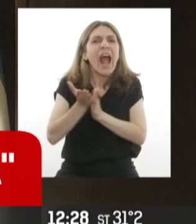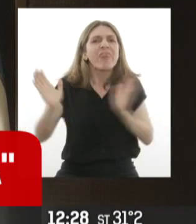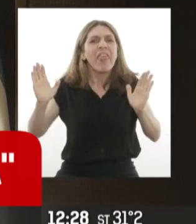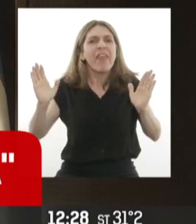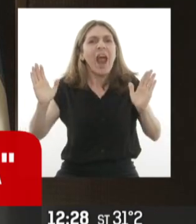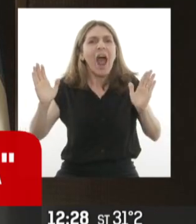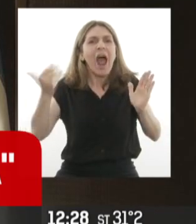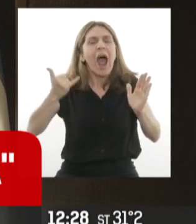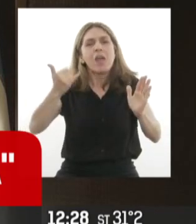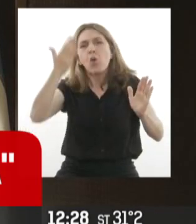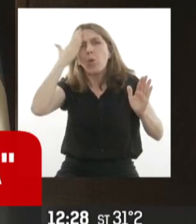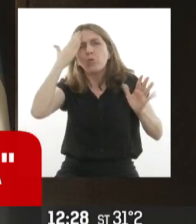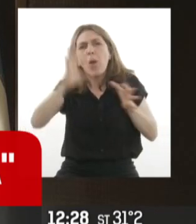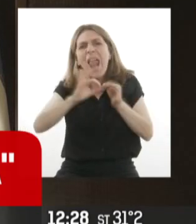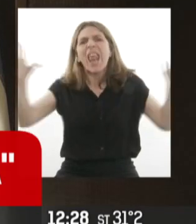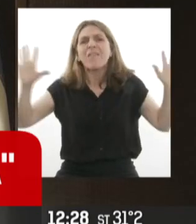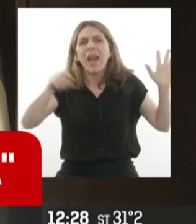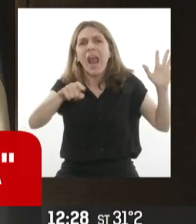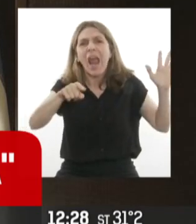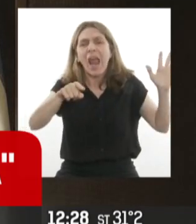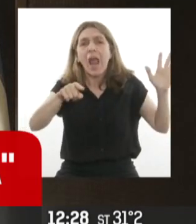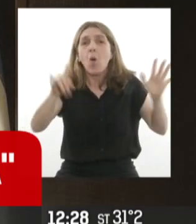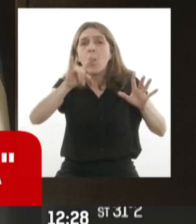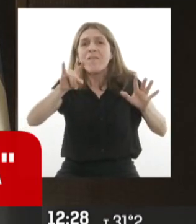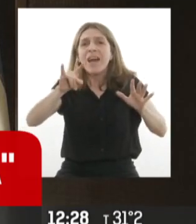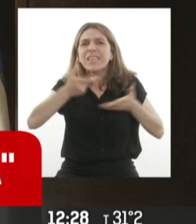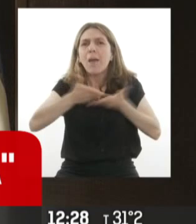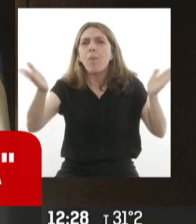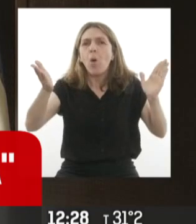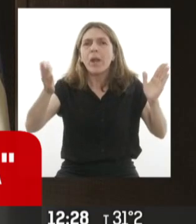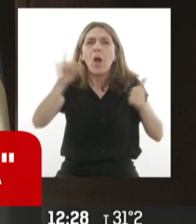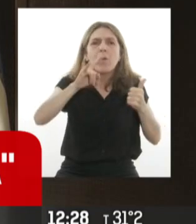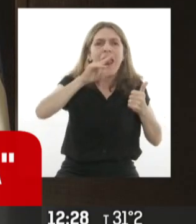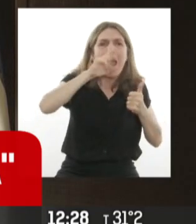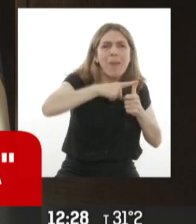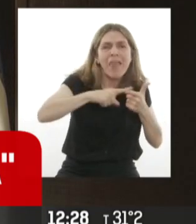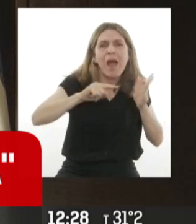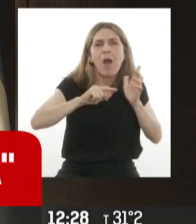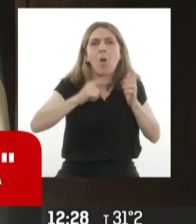Hicimos así grandes universidades como la Universidad de Buenos Aires, la de La Plata, la de Córdoba.